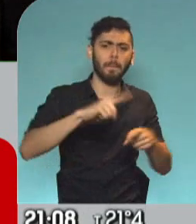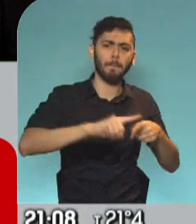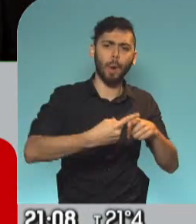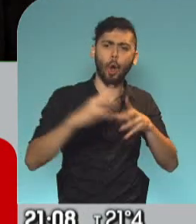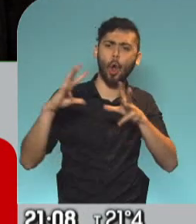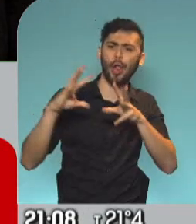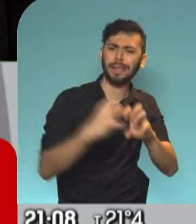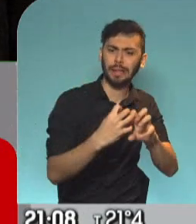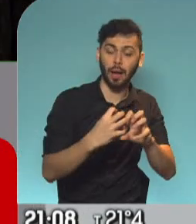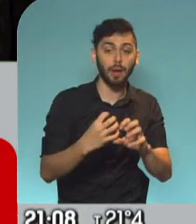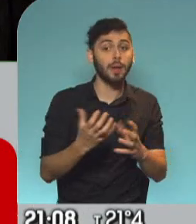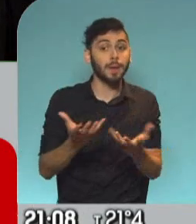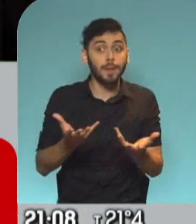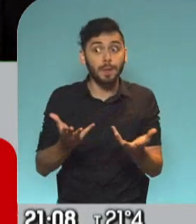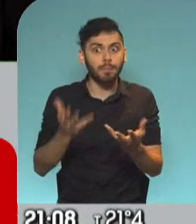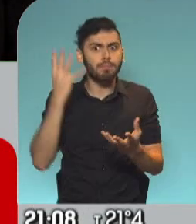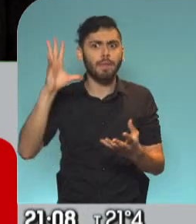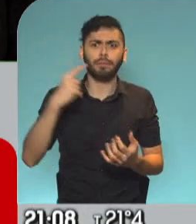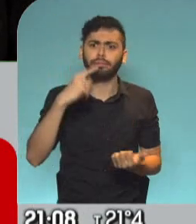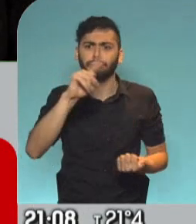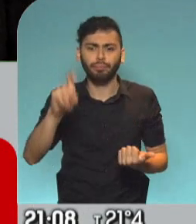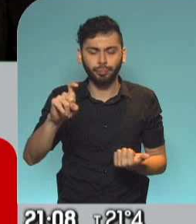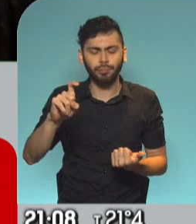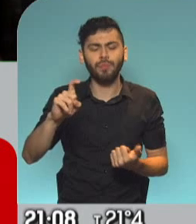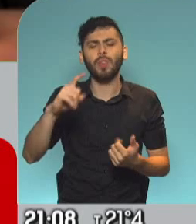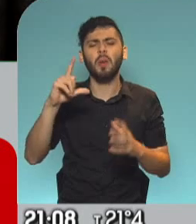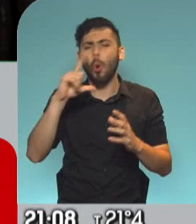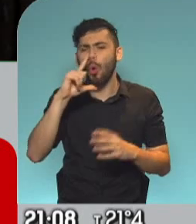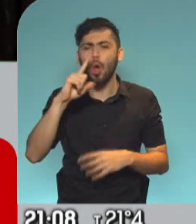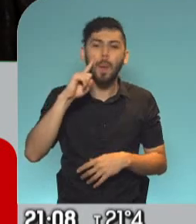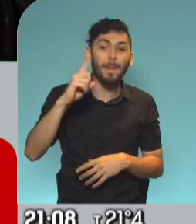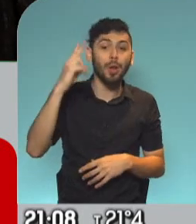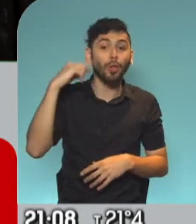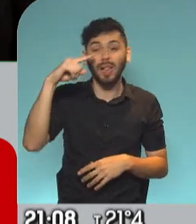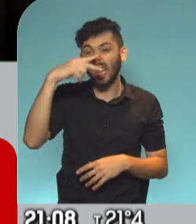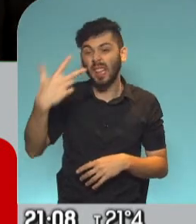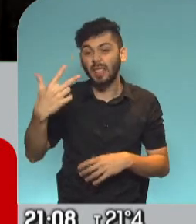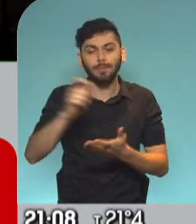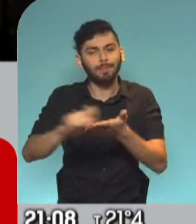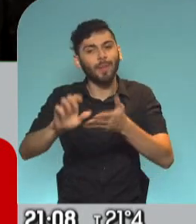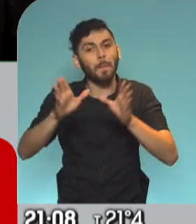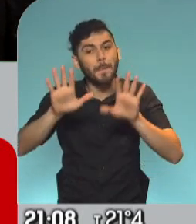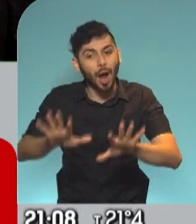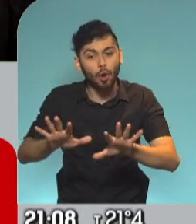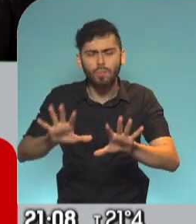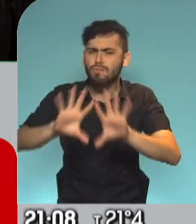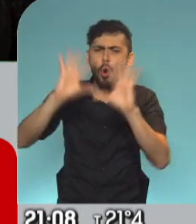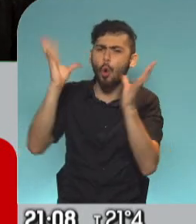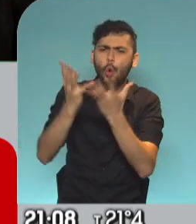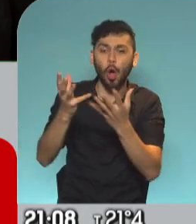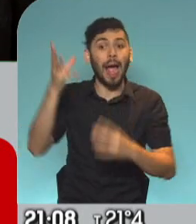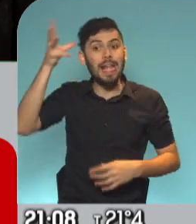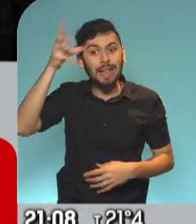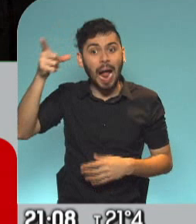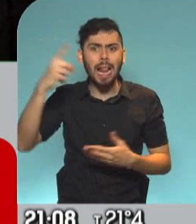muy especial, emblemática, dejó de hacerla en junio de 1973, recorrió el mundo, tenía un público muy fuerte, sobre todo en